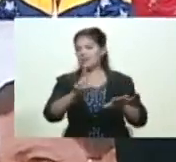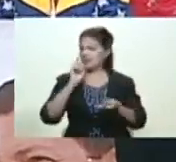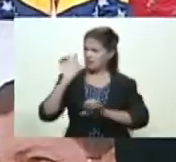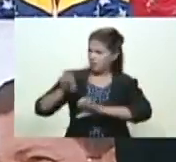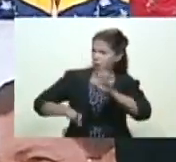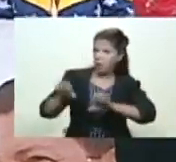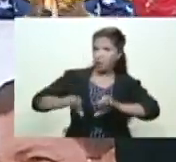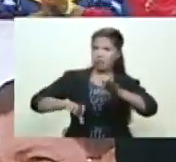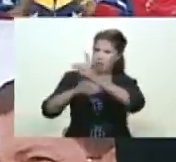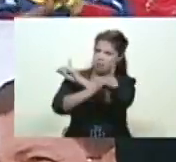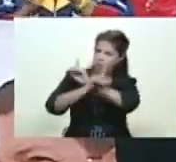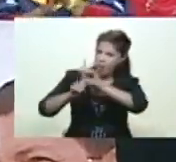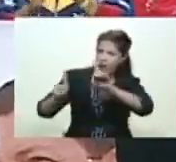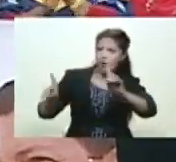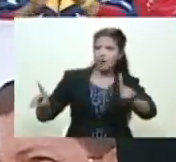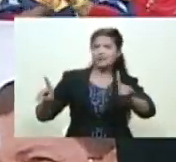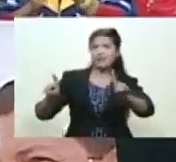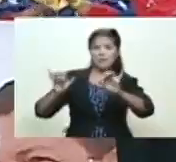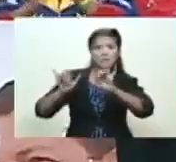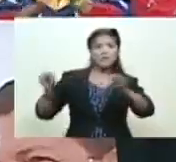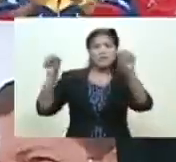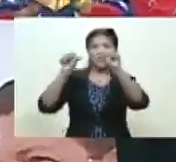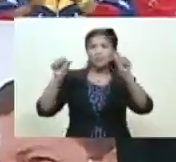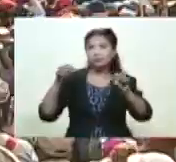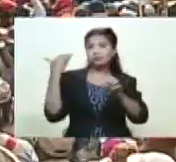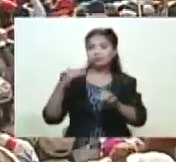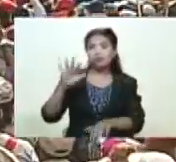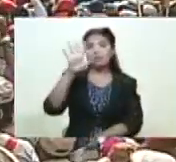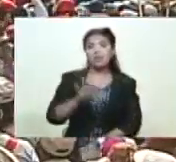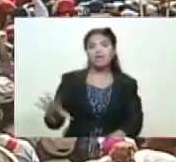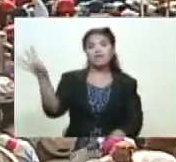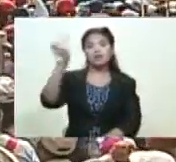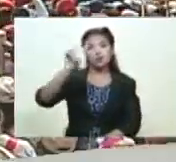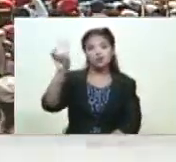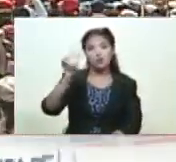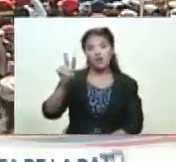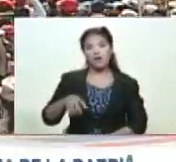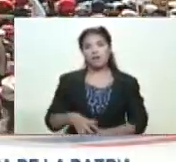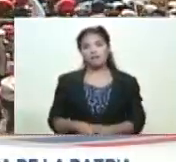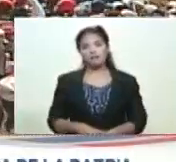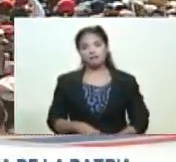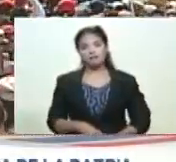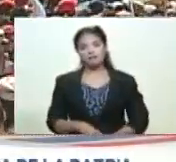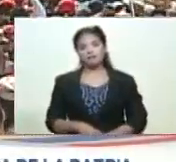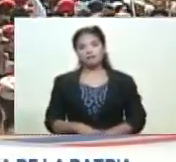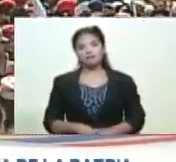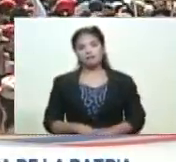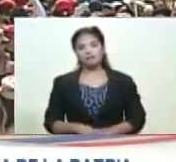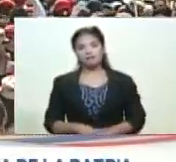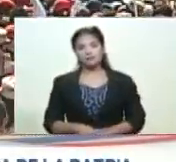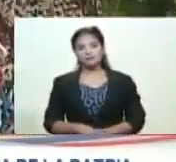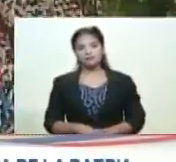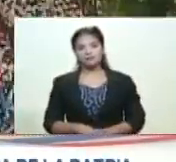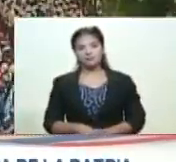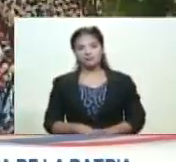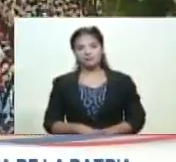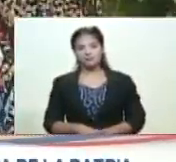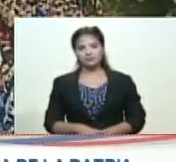la democracia y la propia existencia de la República Bolivariana de Venezuela.